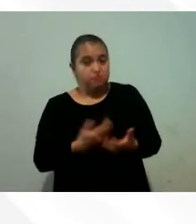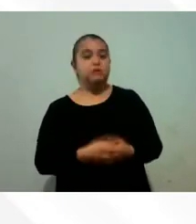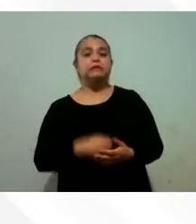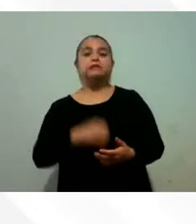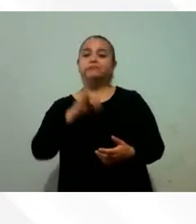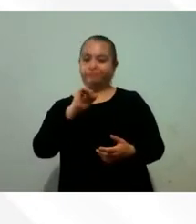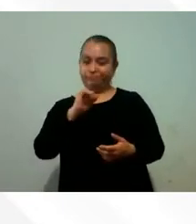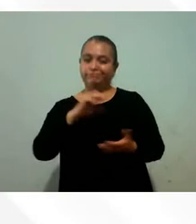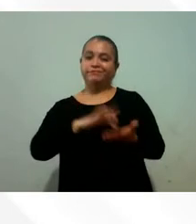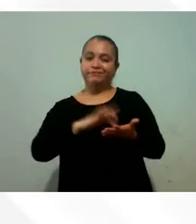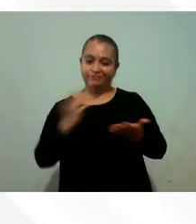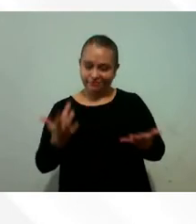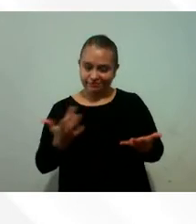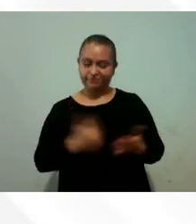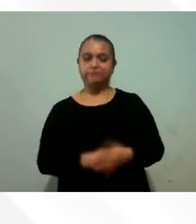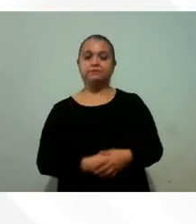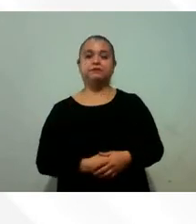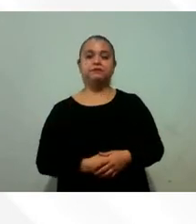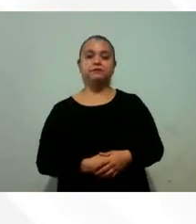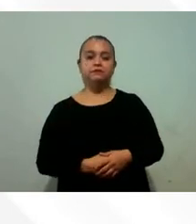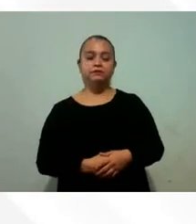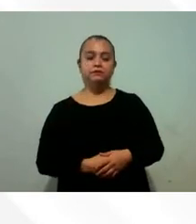es.